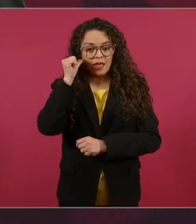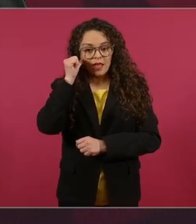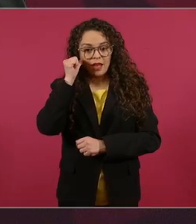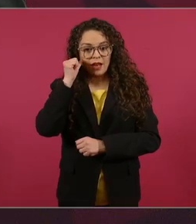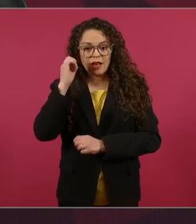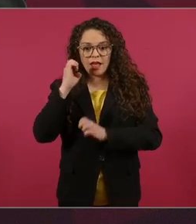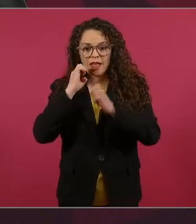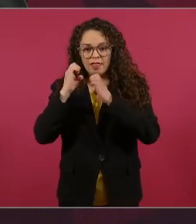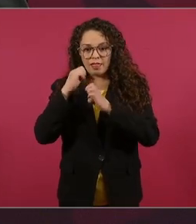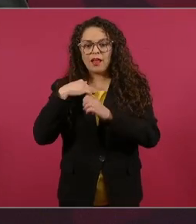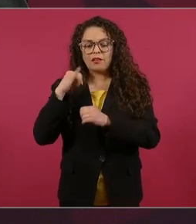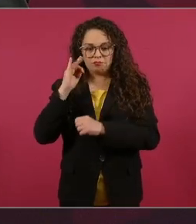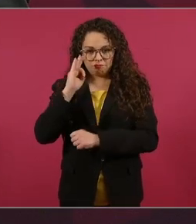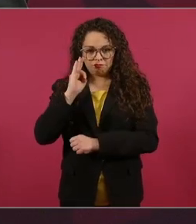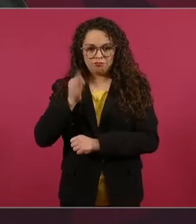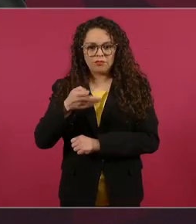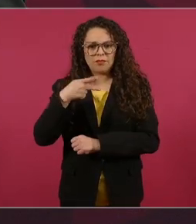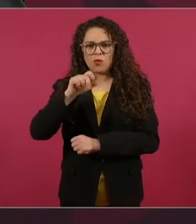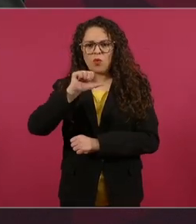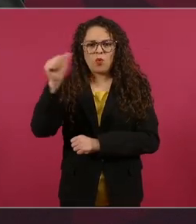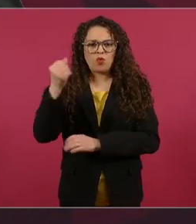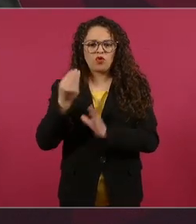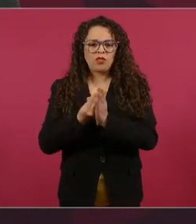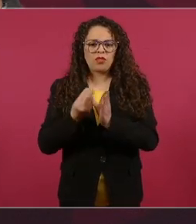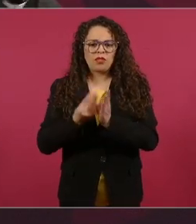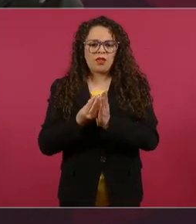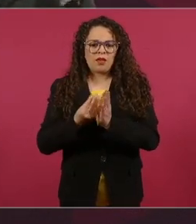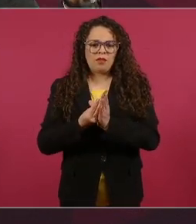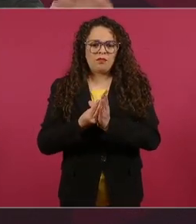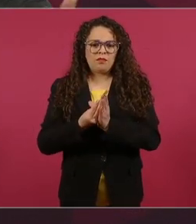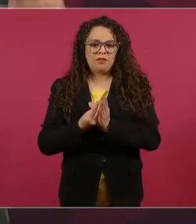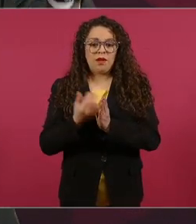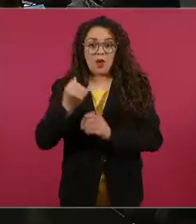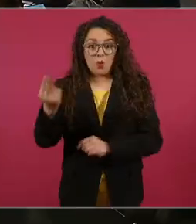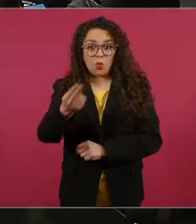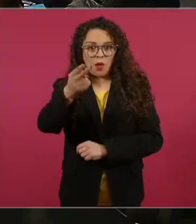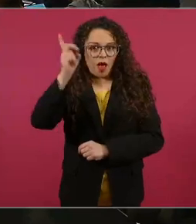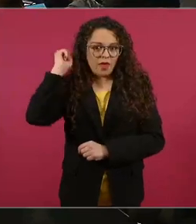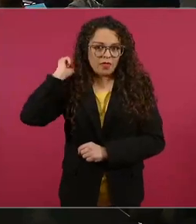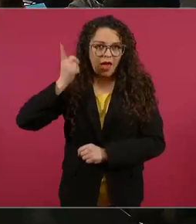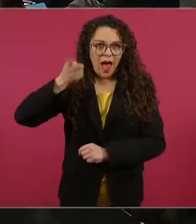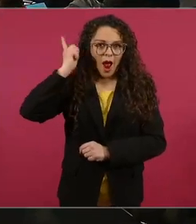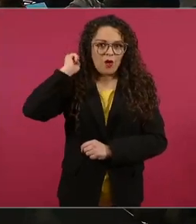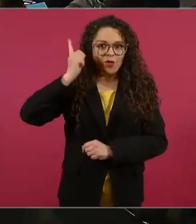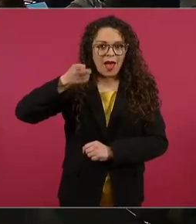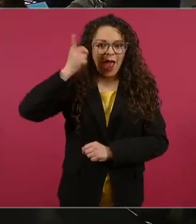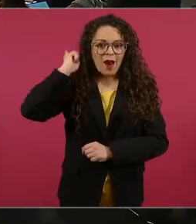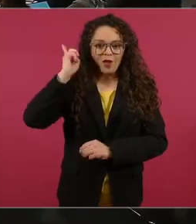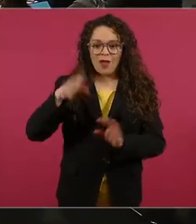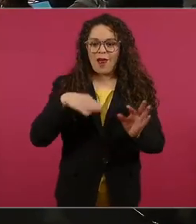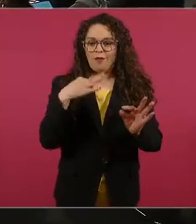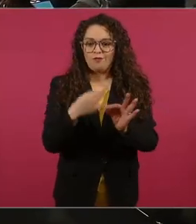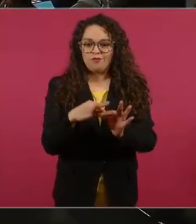Pero de otro tipo. Y a ustedes todos los días, ustedes son